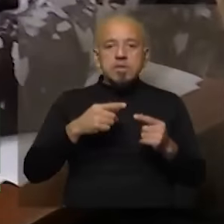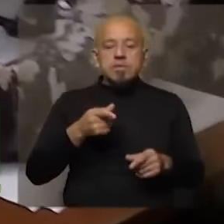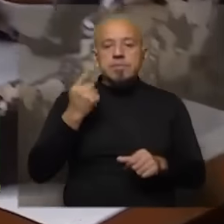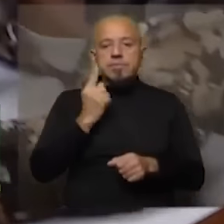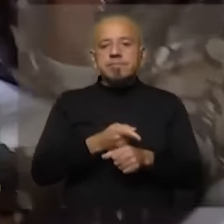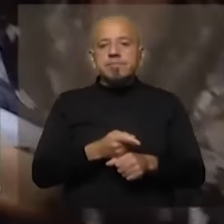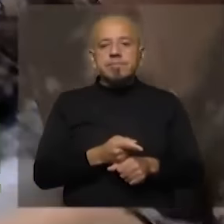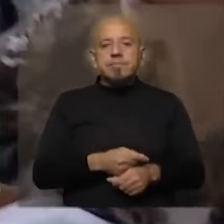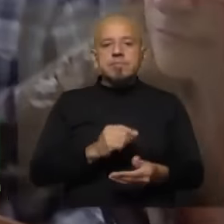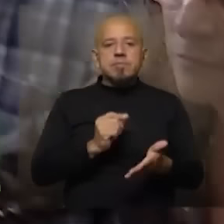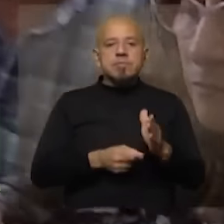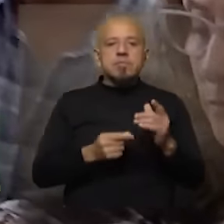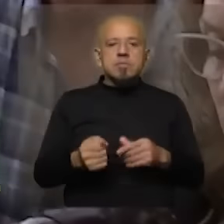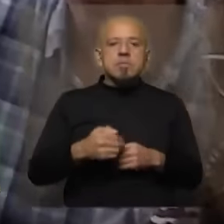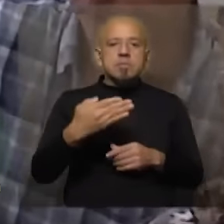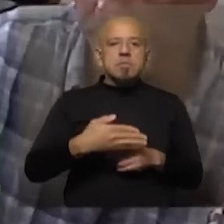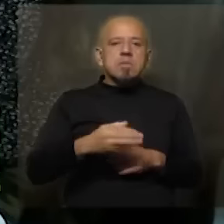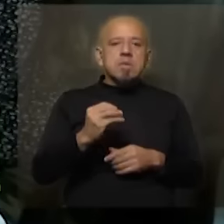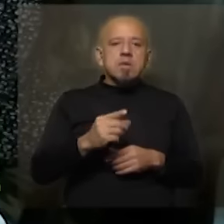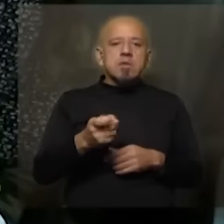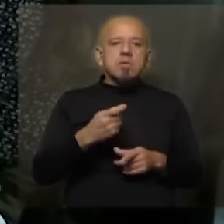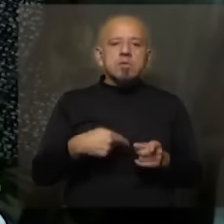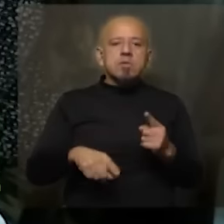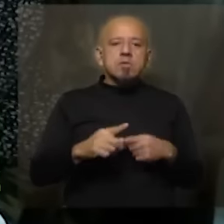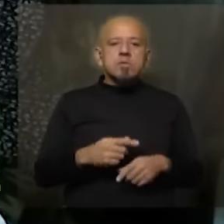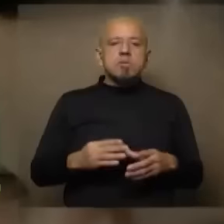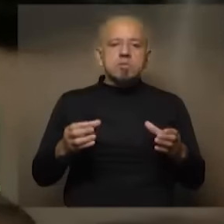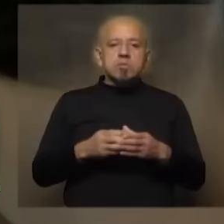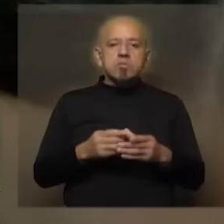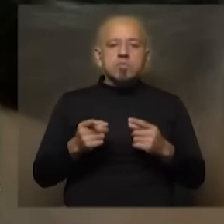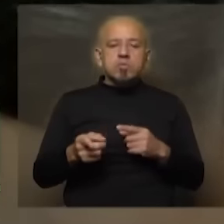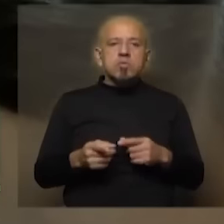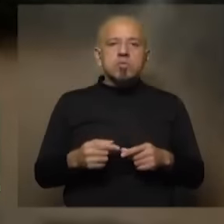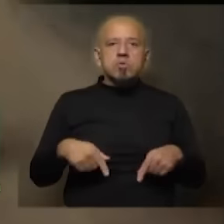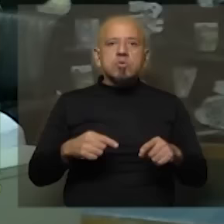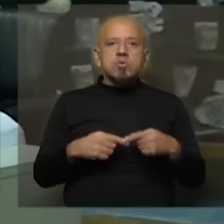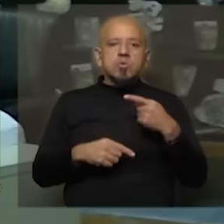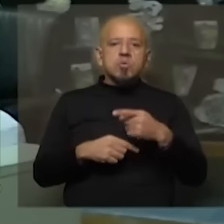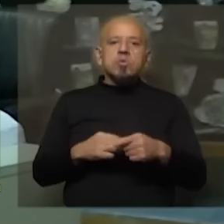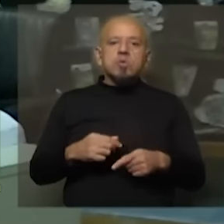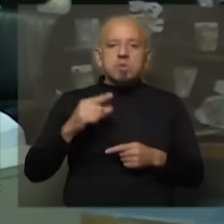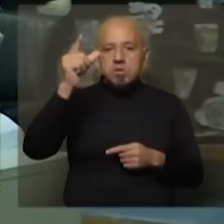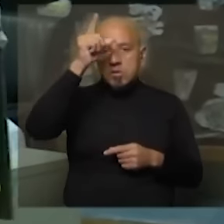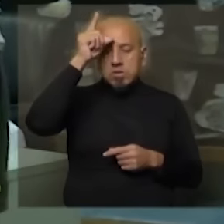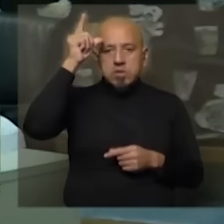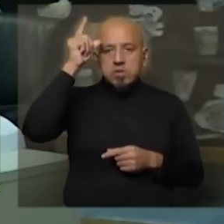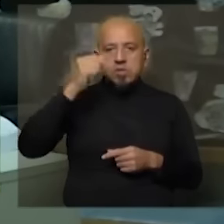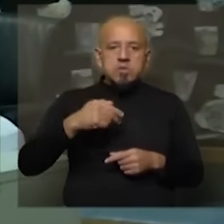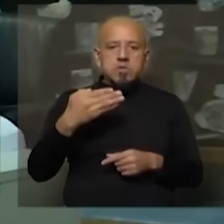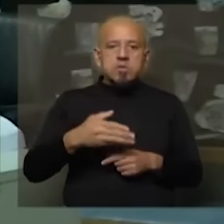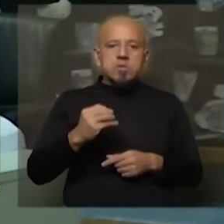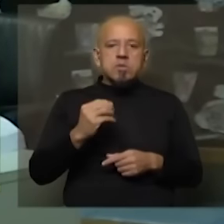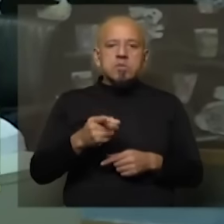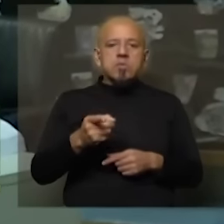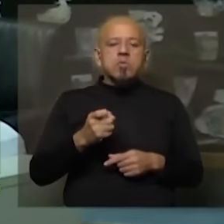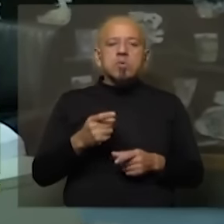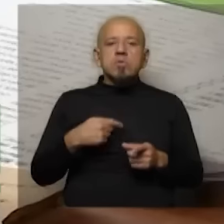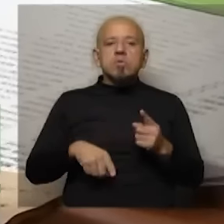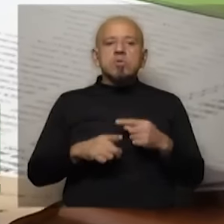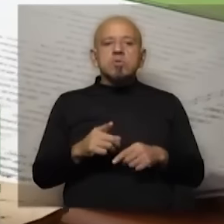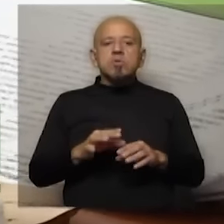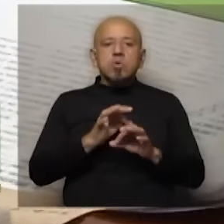de contratar granjas de bots para la campaña interna del Partido Nacional, en particular contra Luis Lacalle Pou. Las granjas de bots pueden ser creadas por empresas